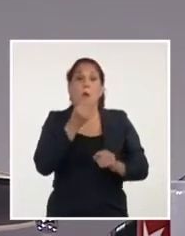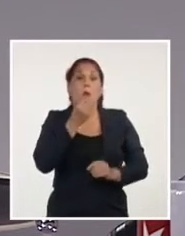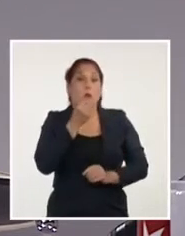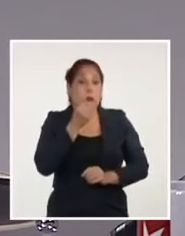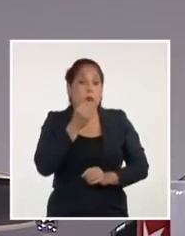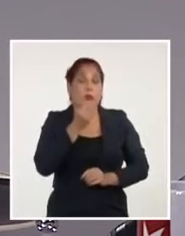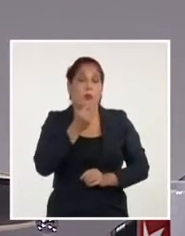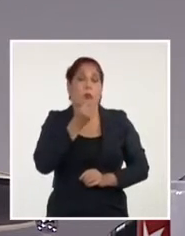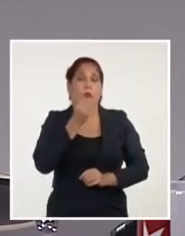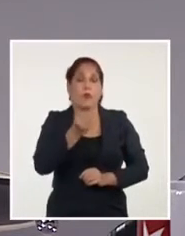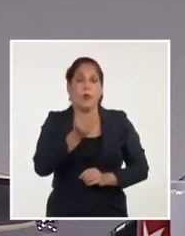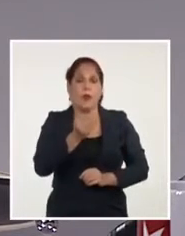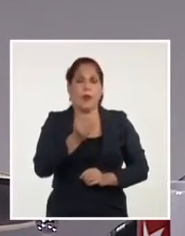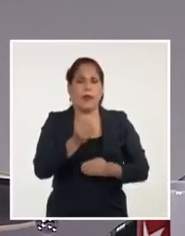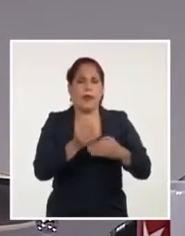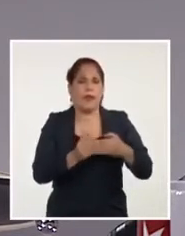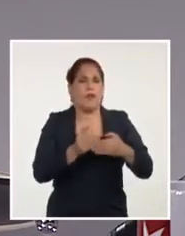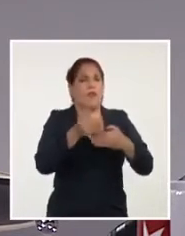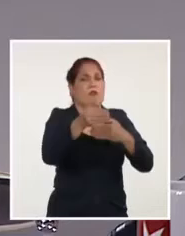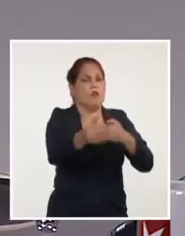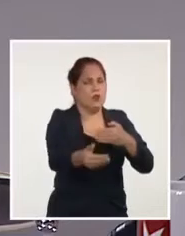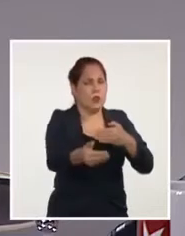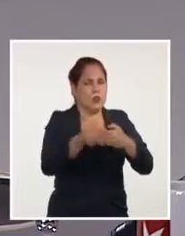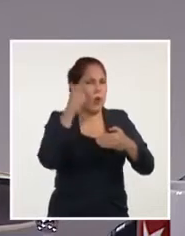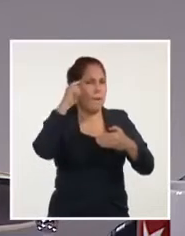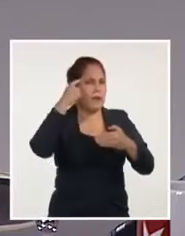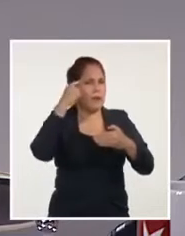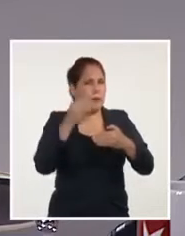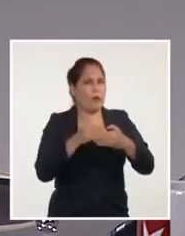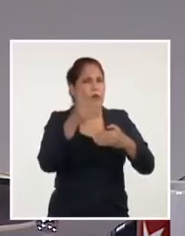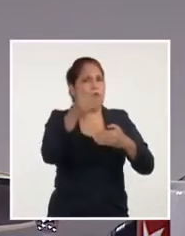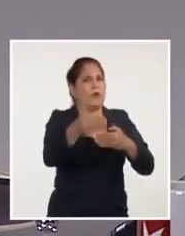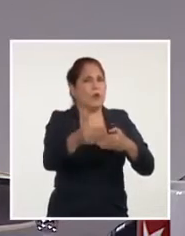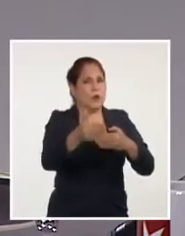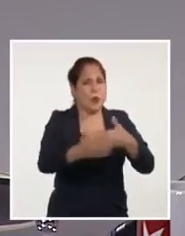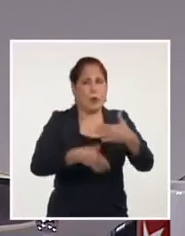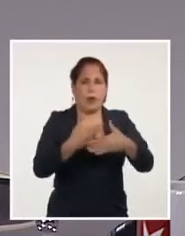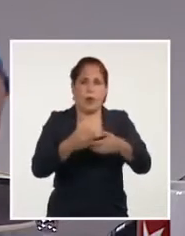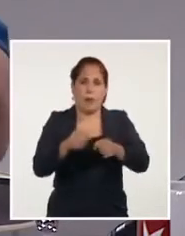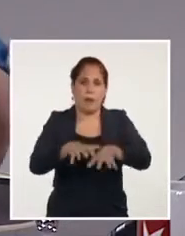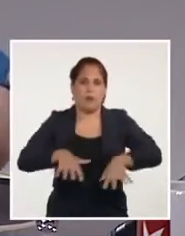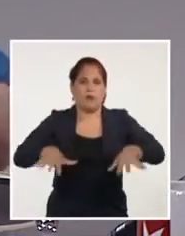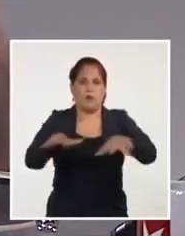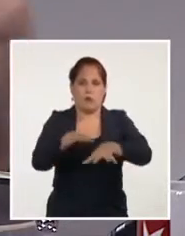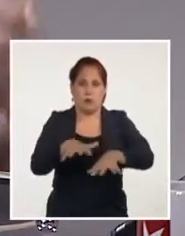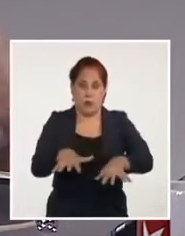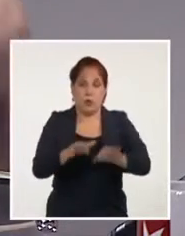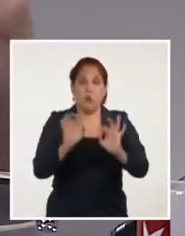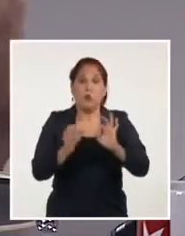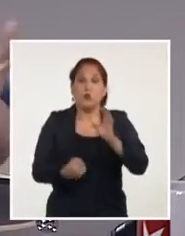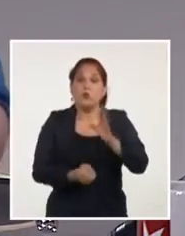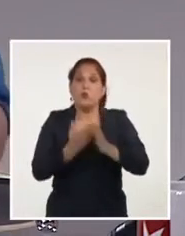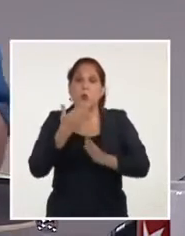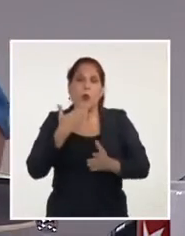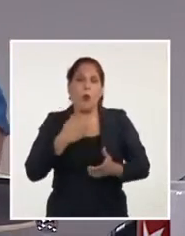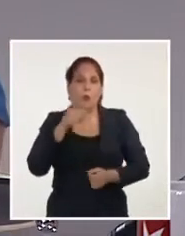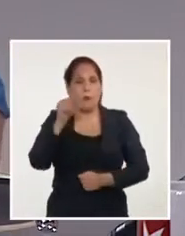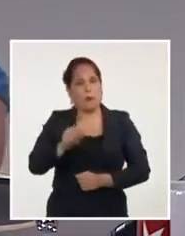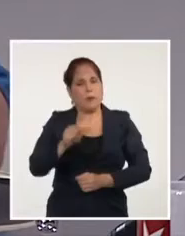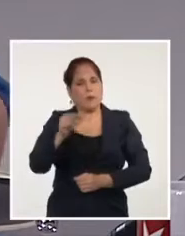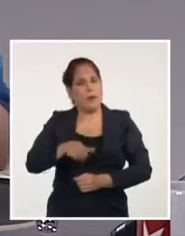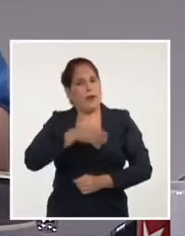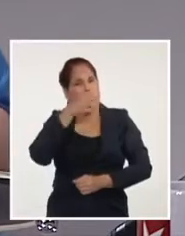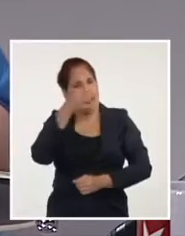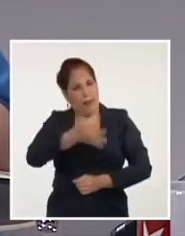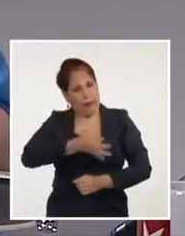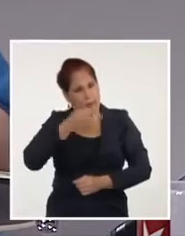de pronosticar el clima, pronostica los estallidos sociales. ¿A partir de qué? De cómo la gente se expresa